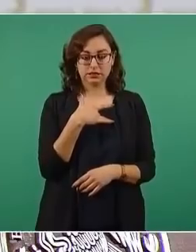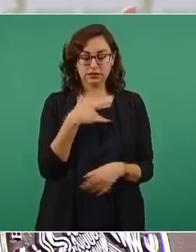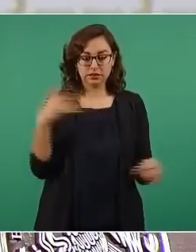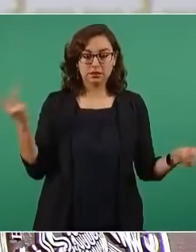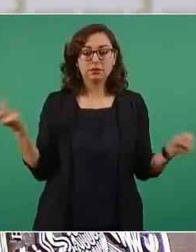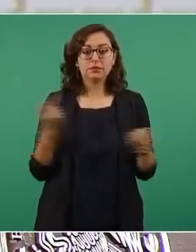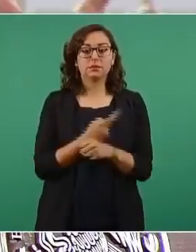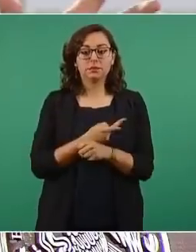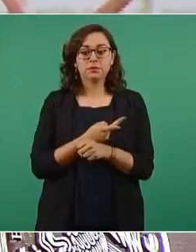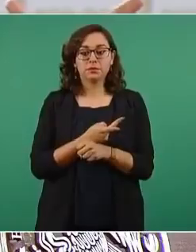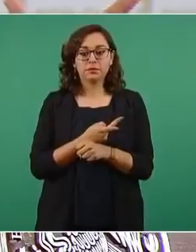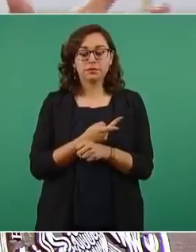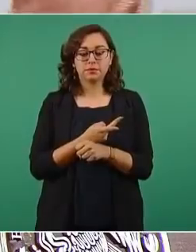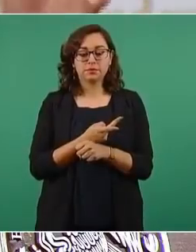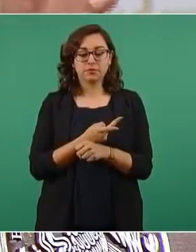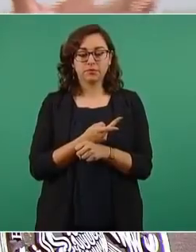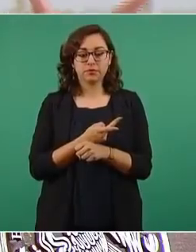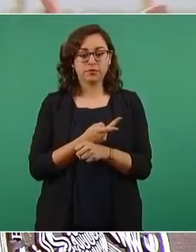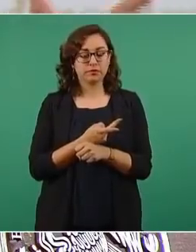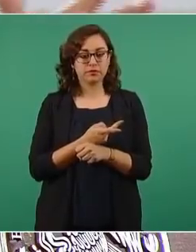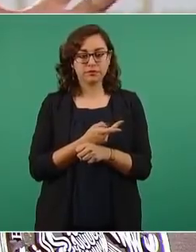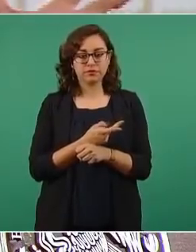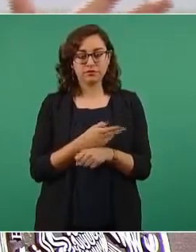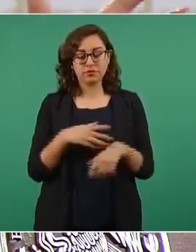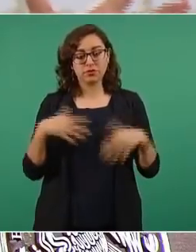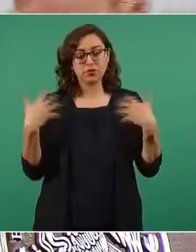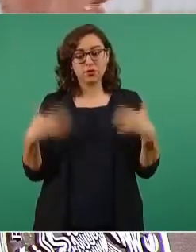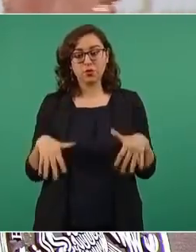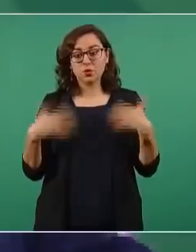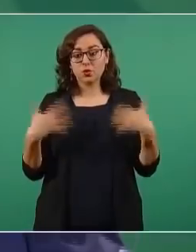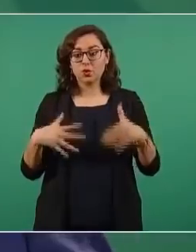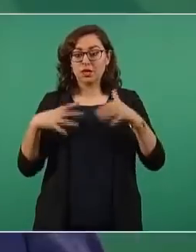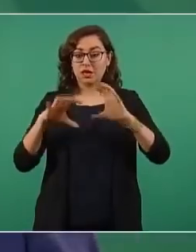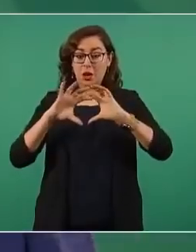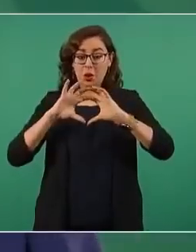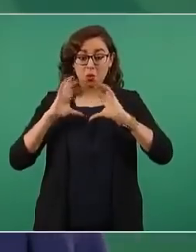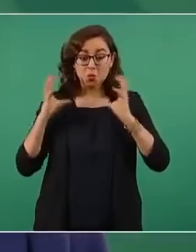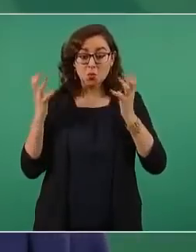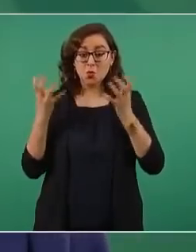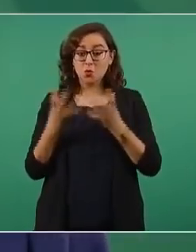brotó en todos lados, en el mundo,